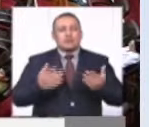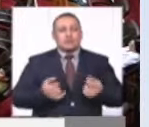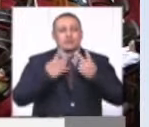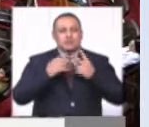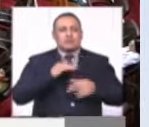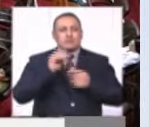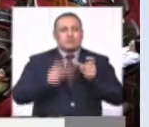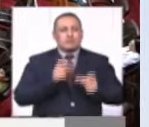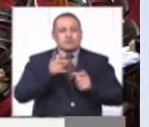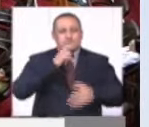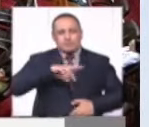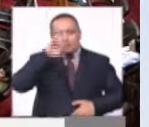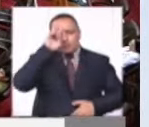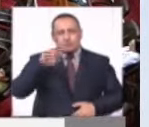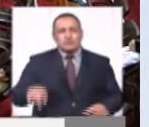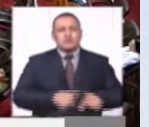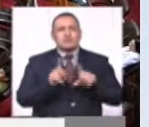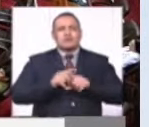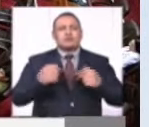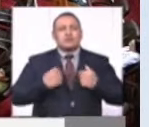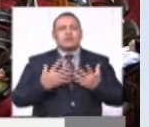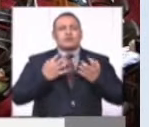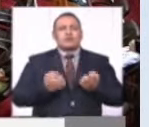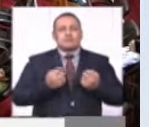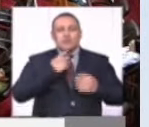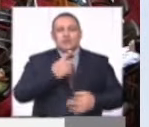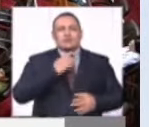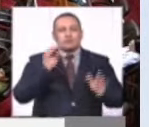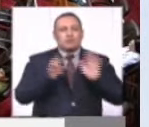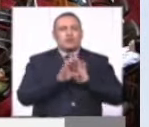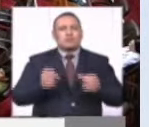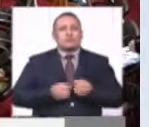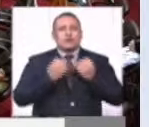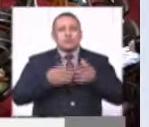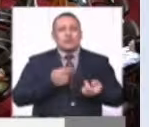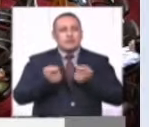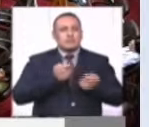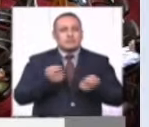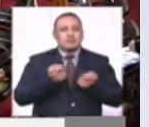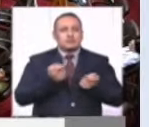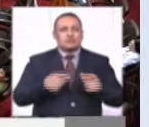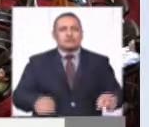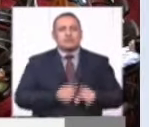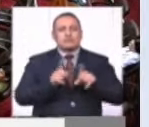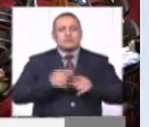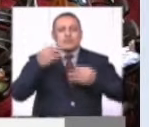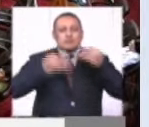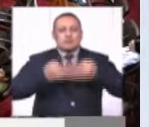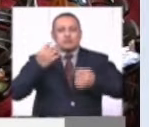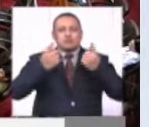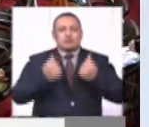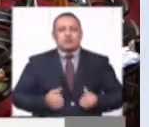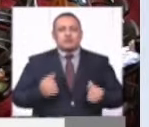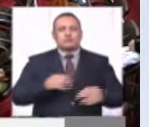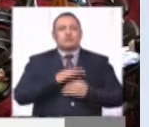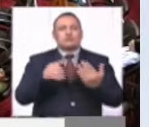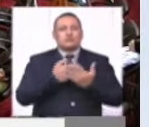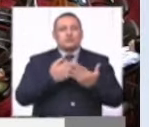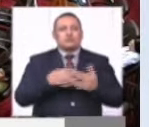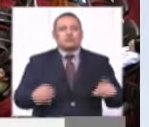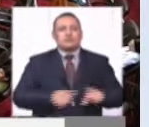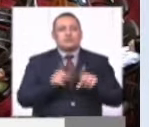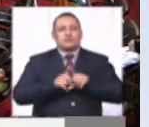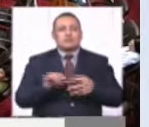todos los peruanos, y lo que queremos es una buena administración del presupuesto de todos.